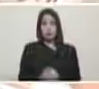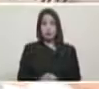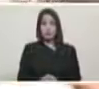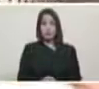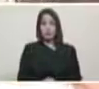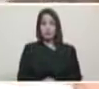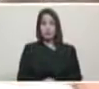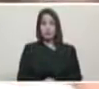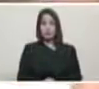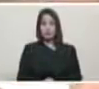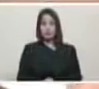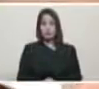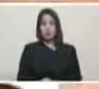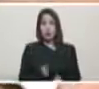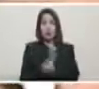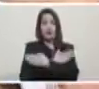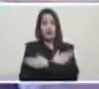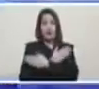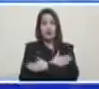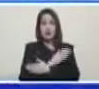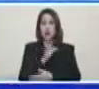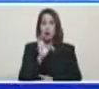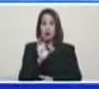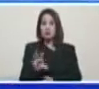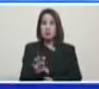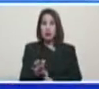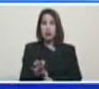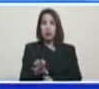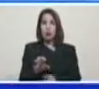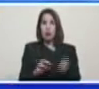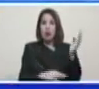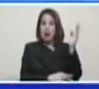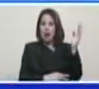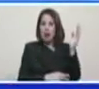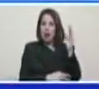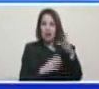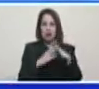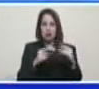maravilloso felicito al Estado Lara a todos los guaros